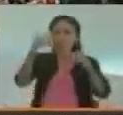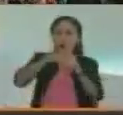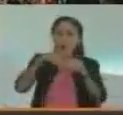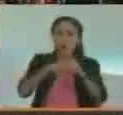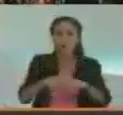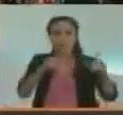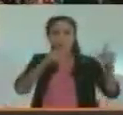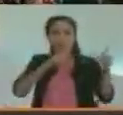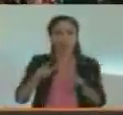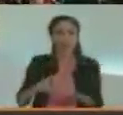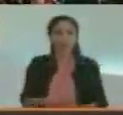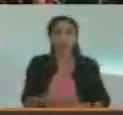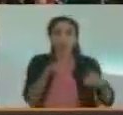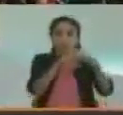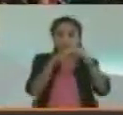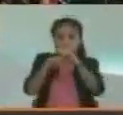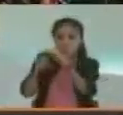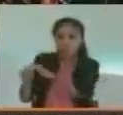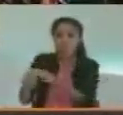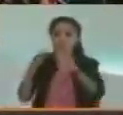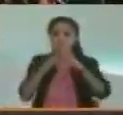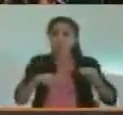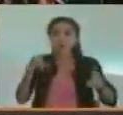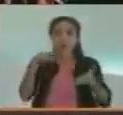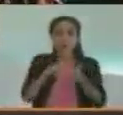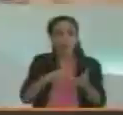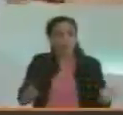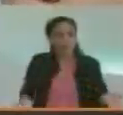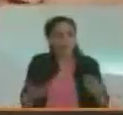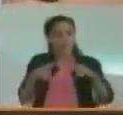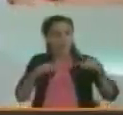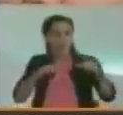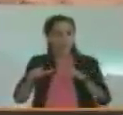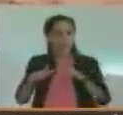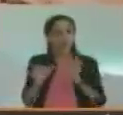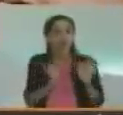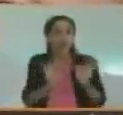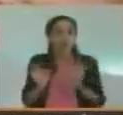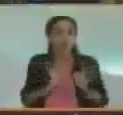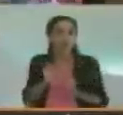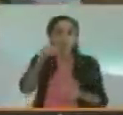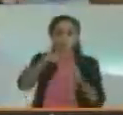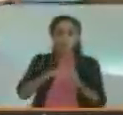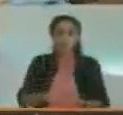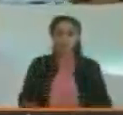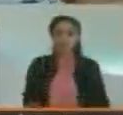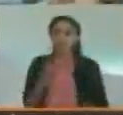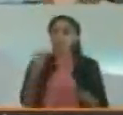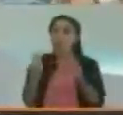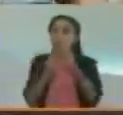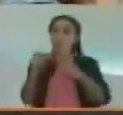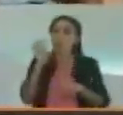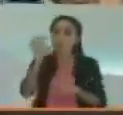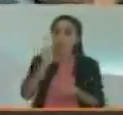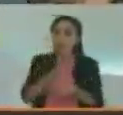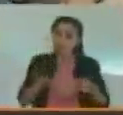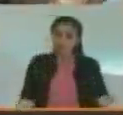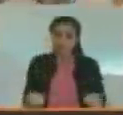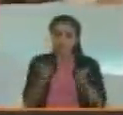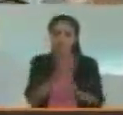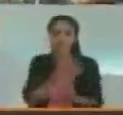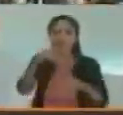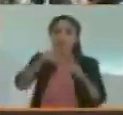en ningún rincón de Carabobo, para ir a votar por la patria, por